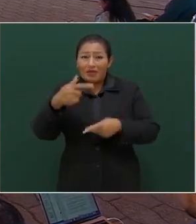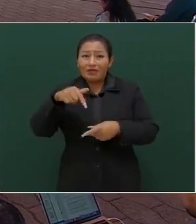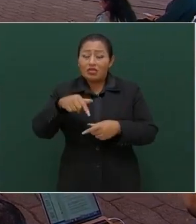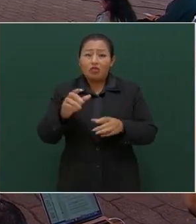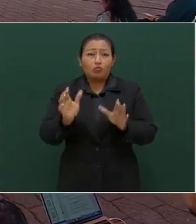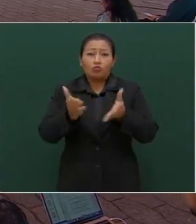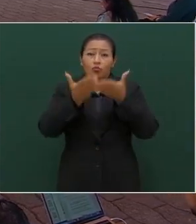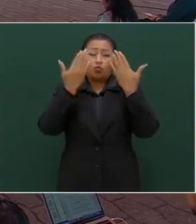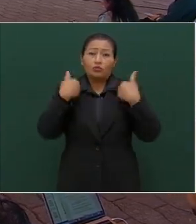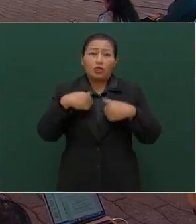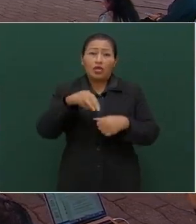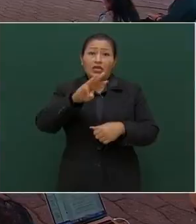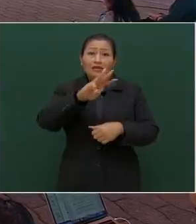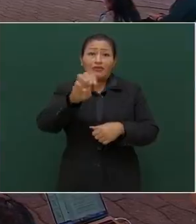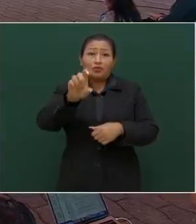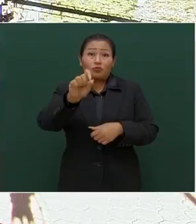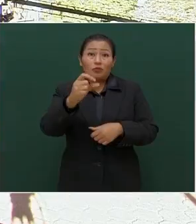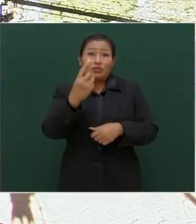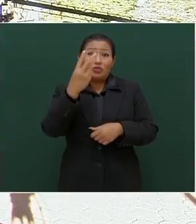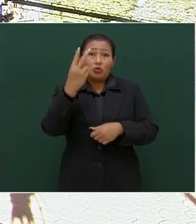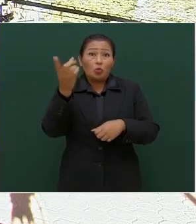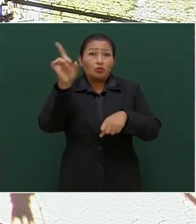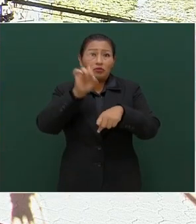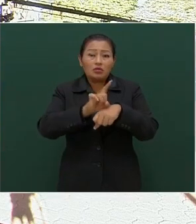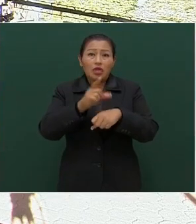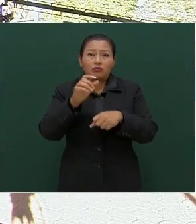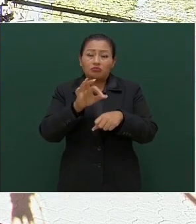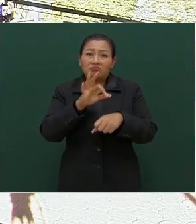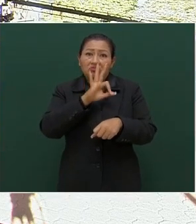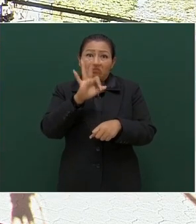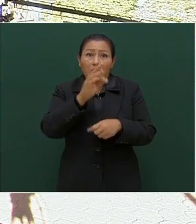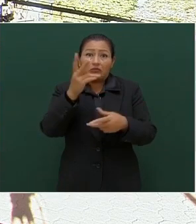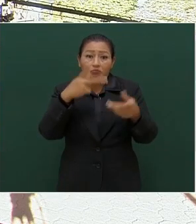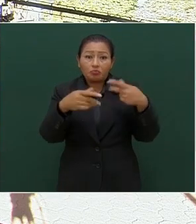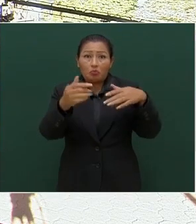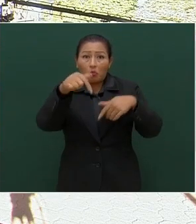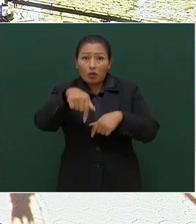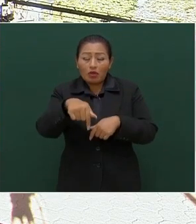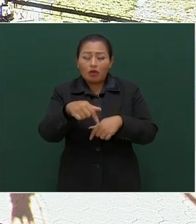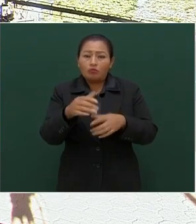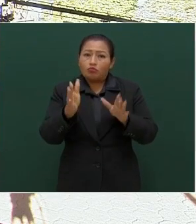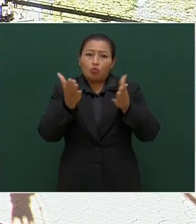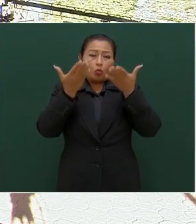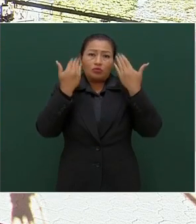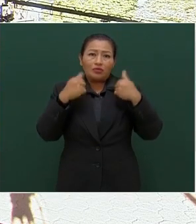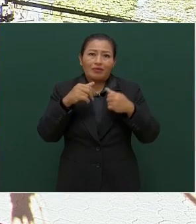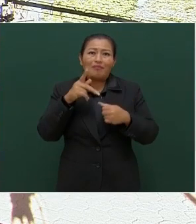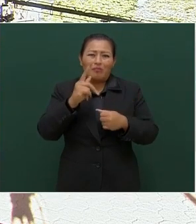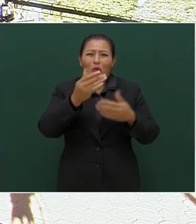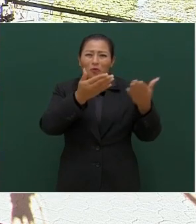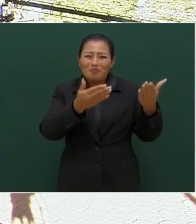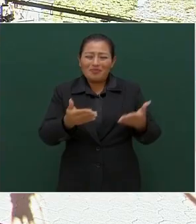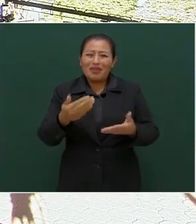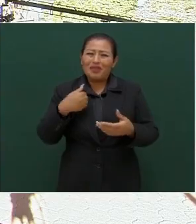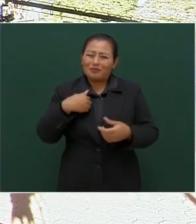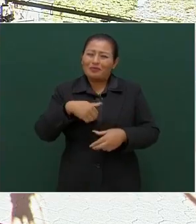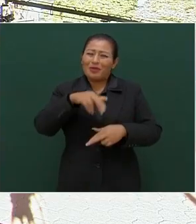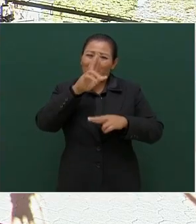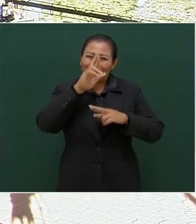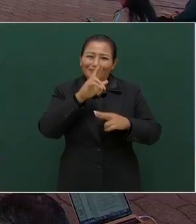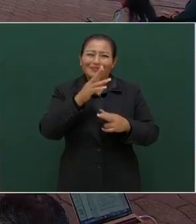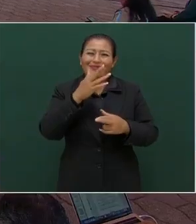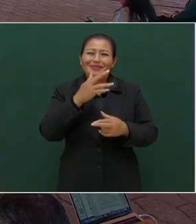estos 322 días para visitarnos, pero usted siempre va a ser aquí muy bienvenido y muy reconocido. Así las